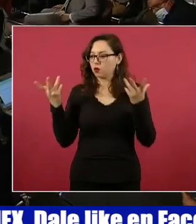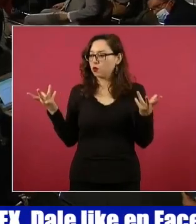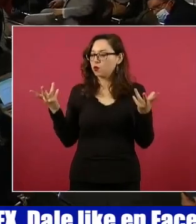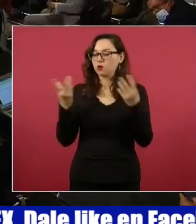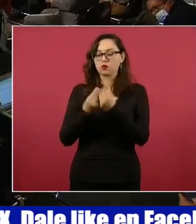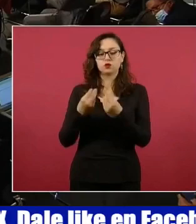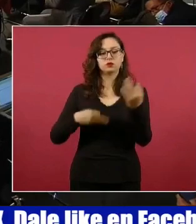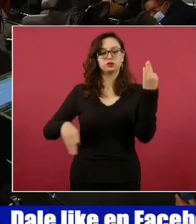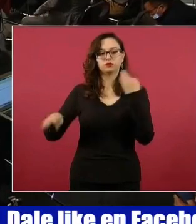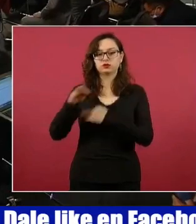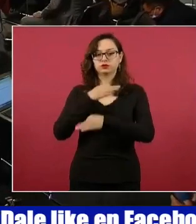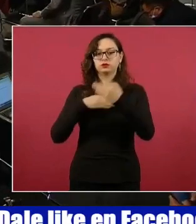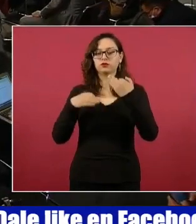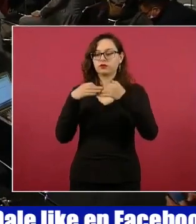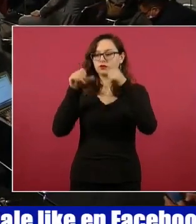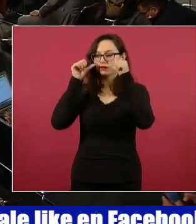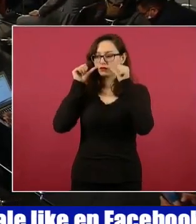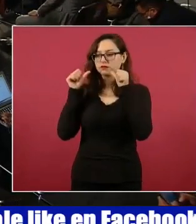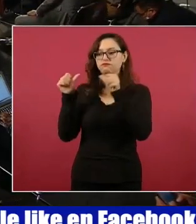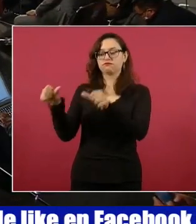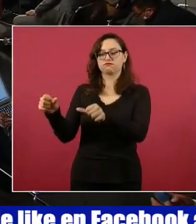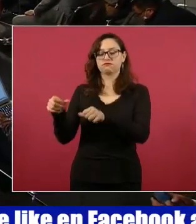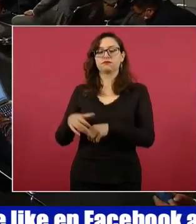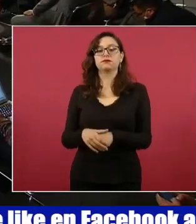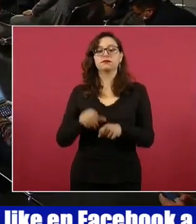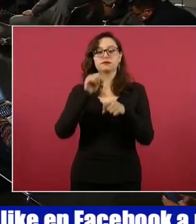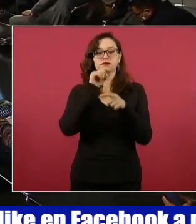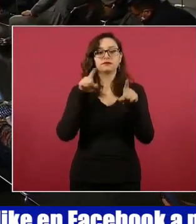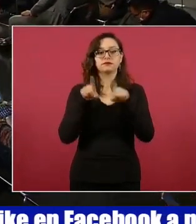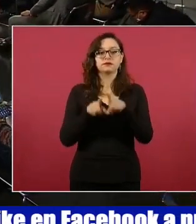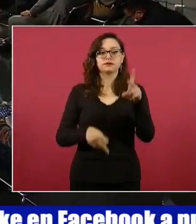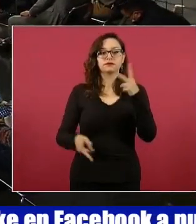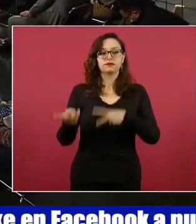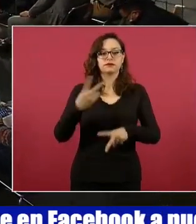También va a informarnos el general Agustín Radilla,